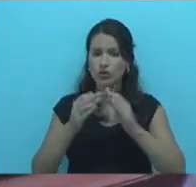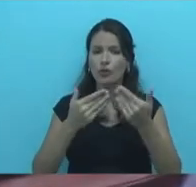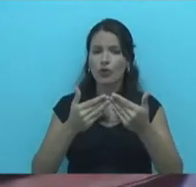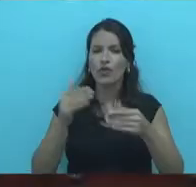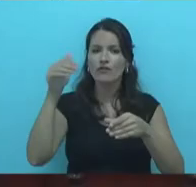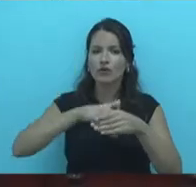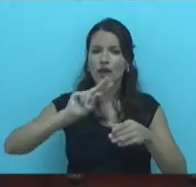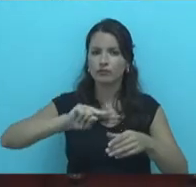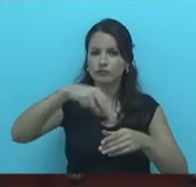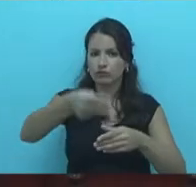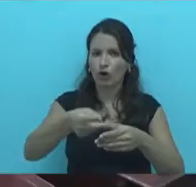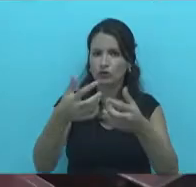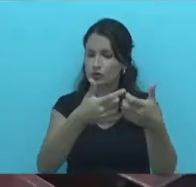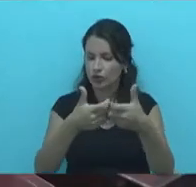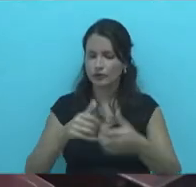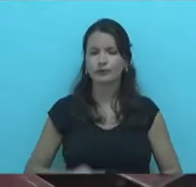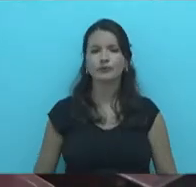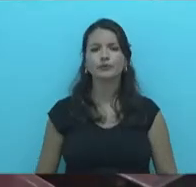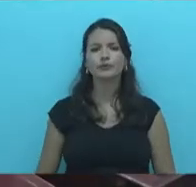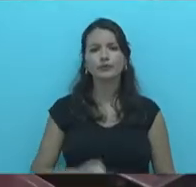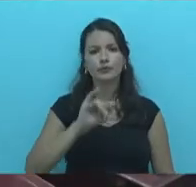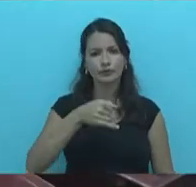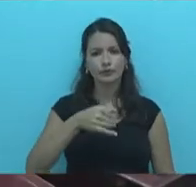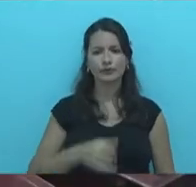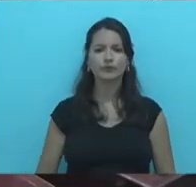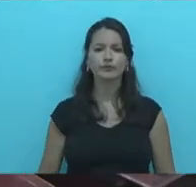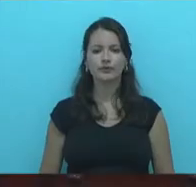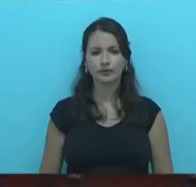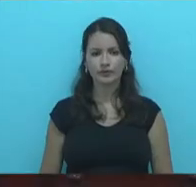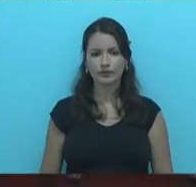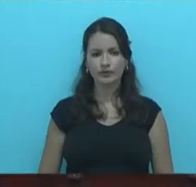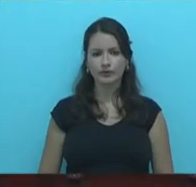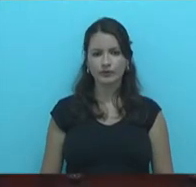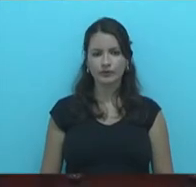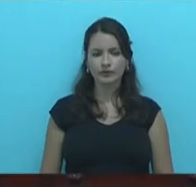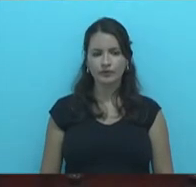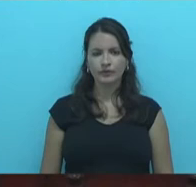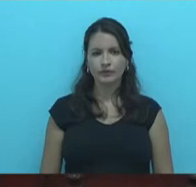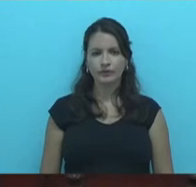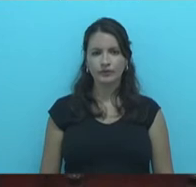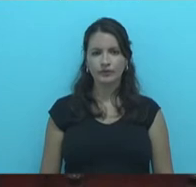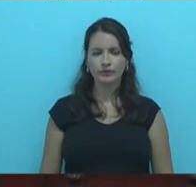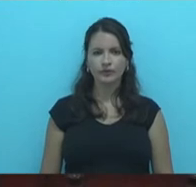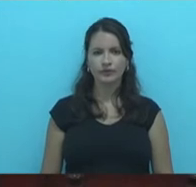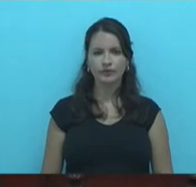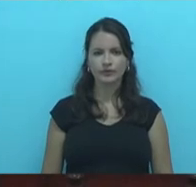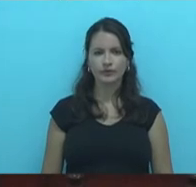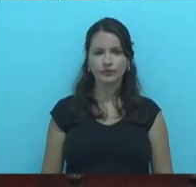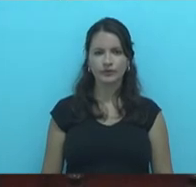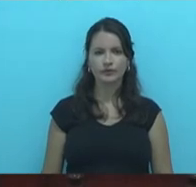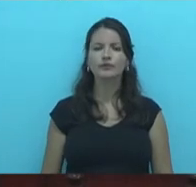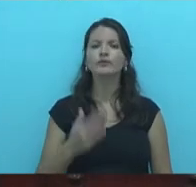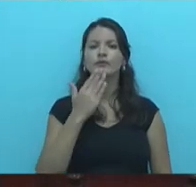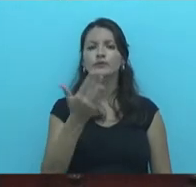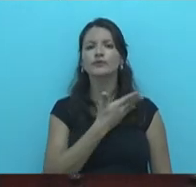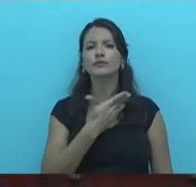Bien, a votación la preferencia para dos sesiones. Aprobado. Diputado Blanco, tiene usted la palabra. Gracias, señor presidente. Para